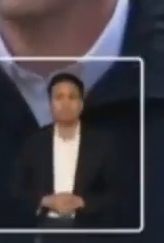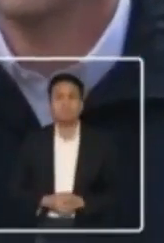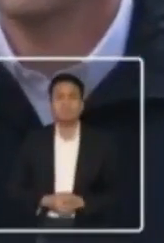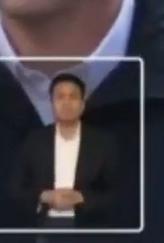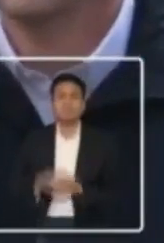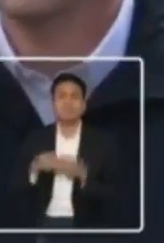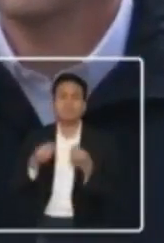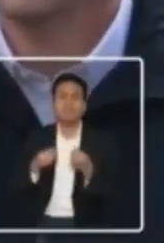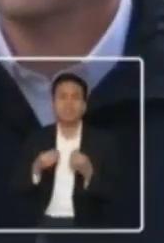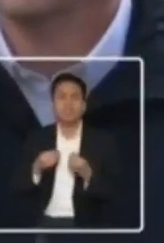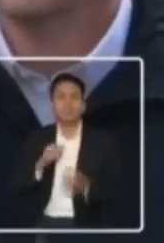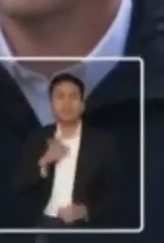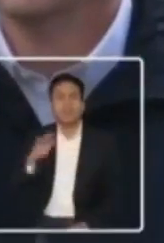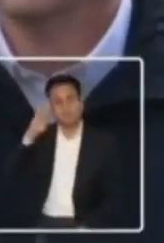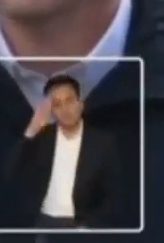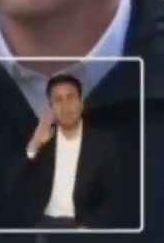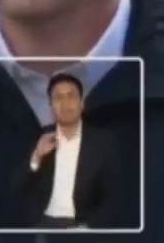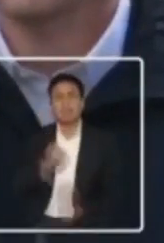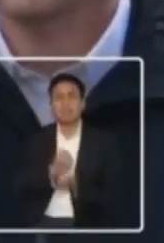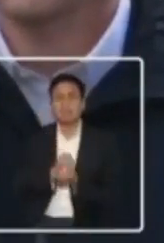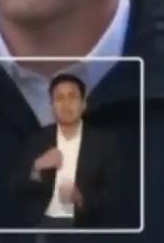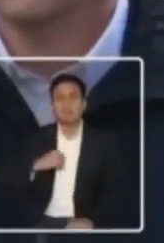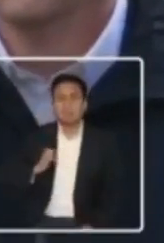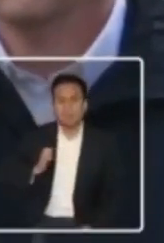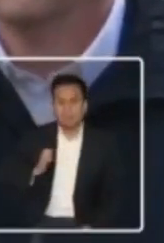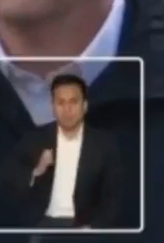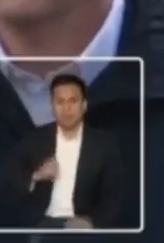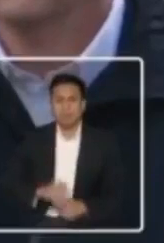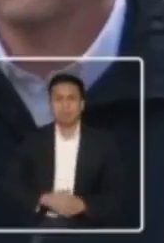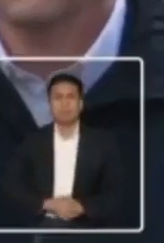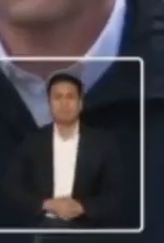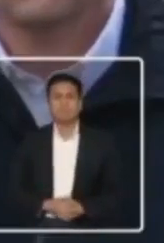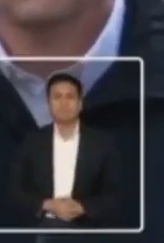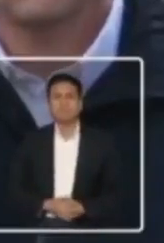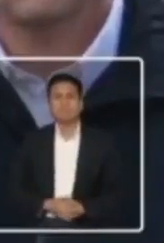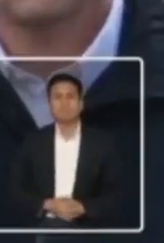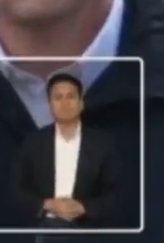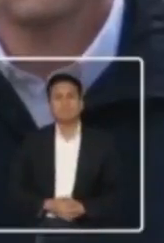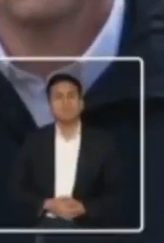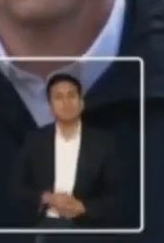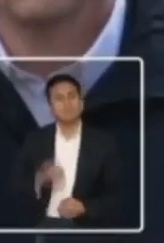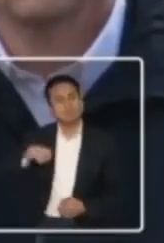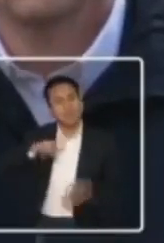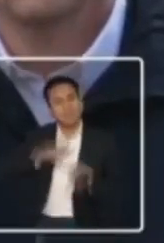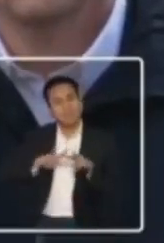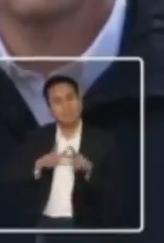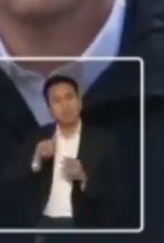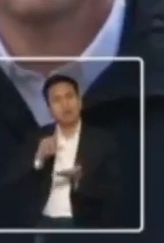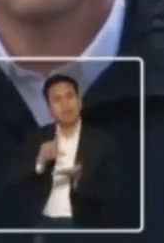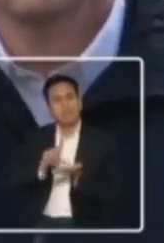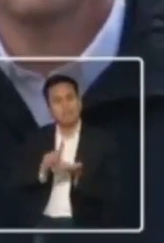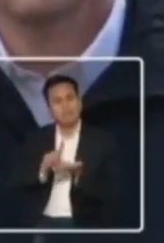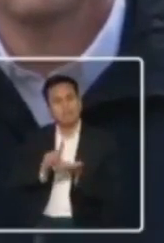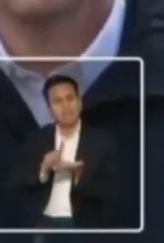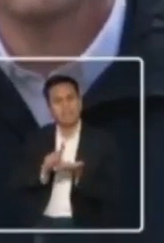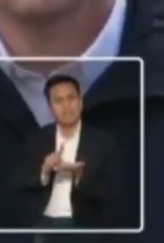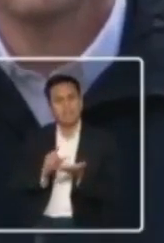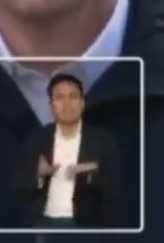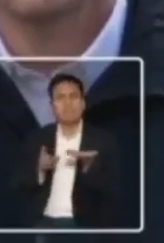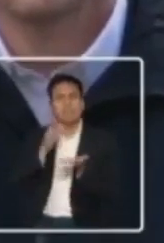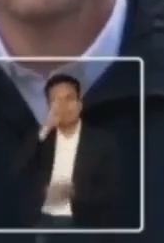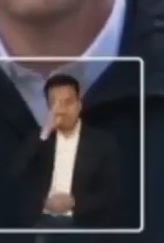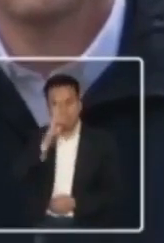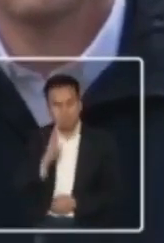Por cierto, las Fuerzas Armadas, Carabineros, la PDI. Y lo que estamos haciendo aquí es rendir